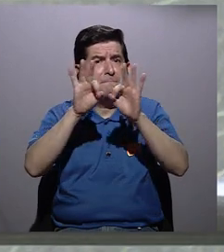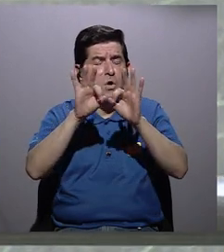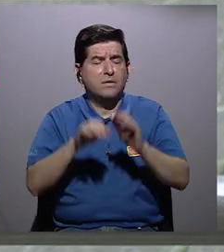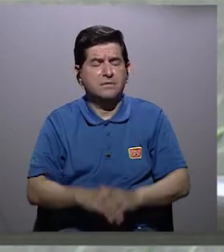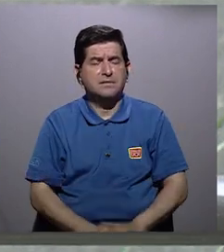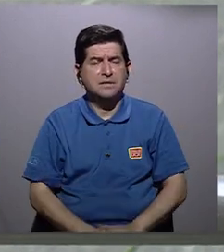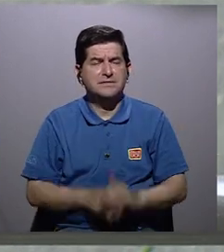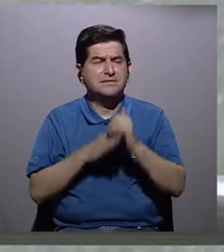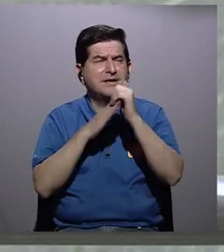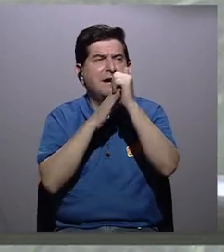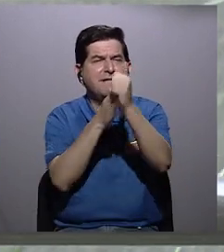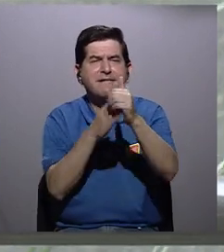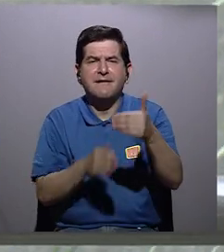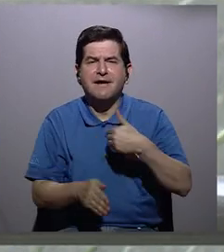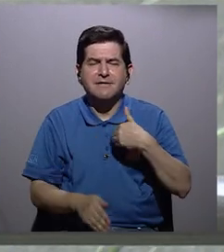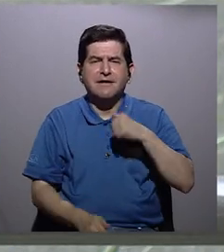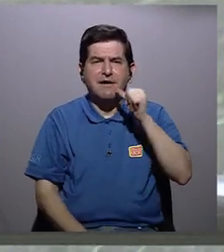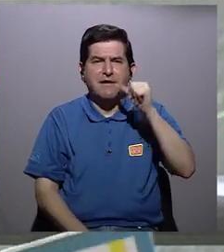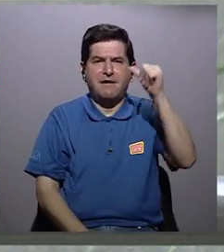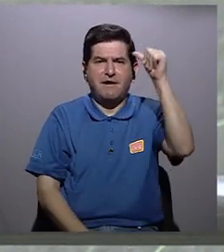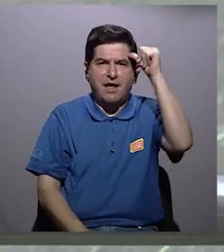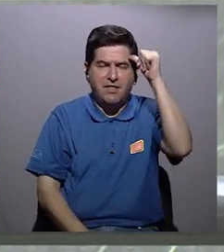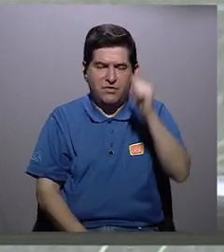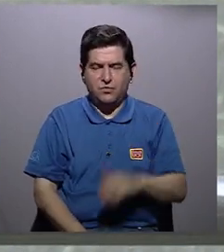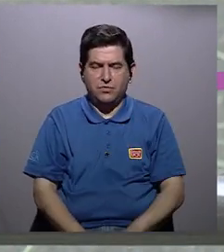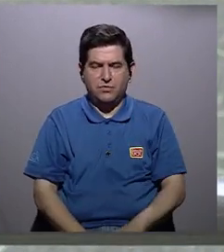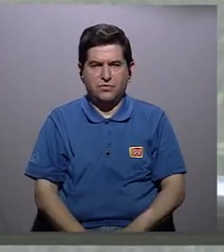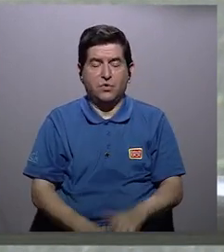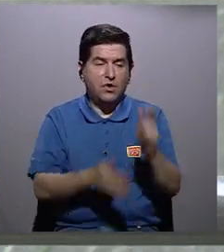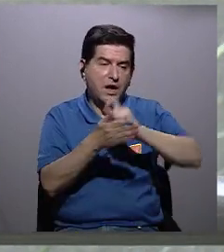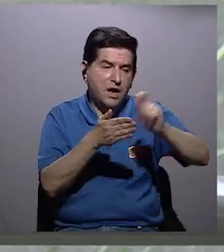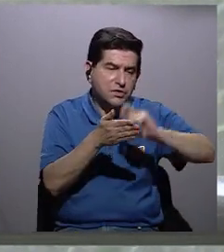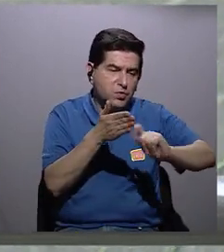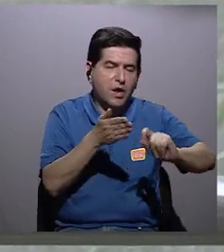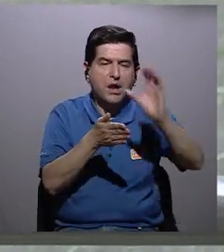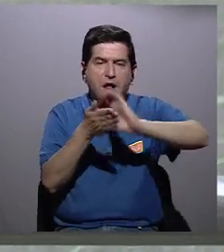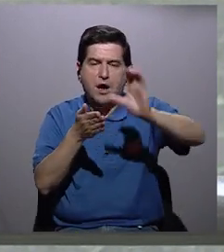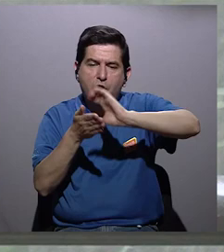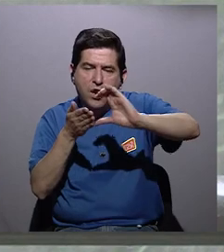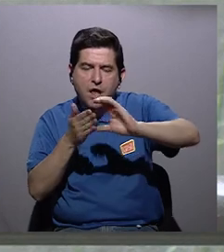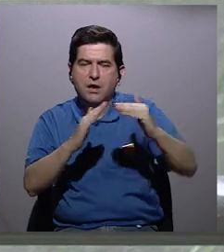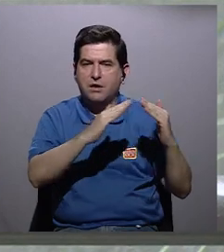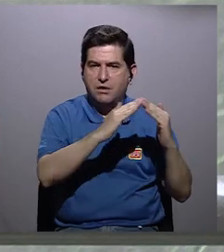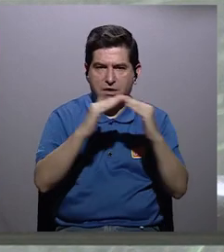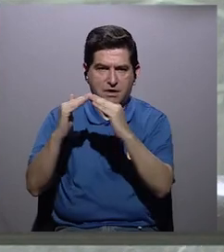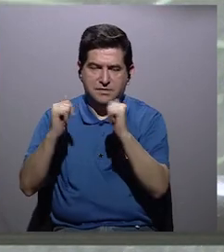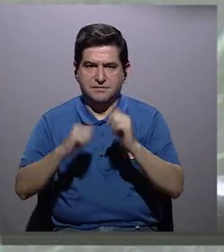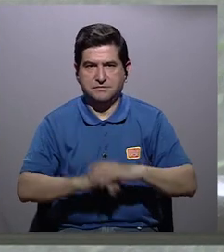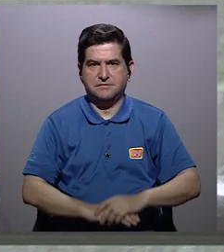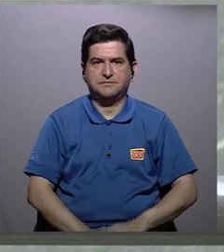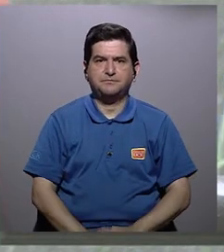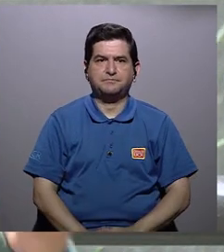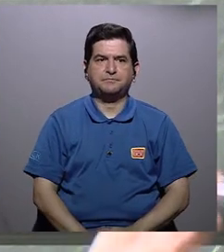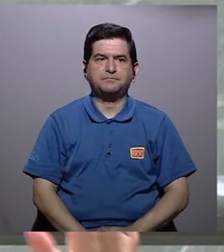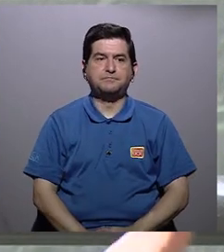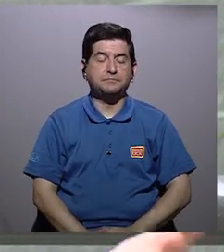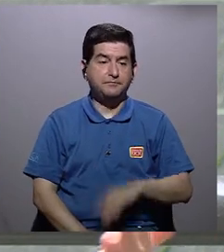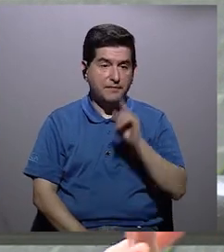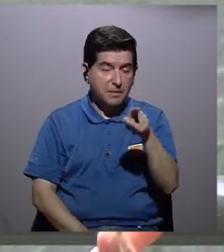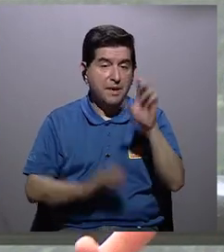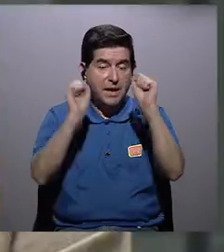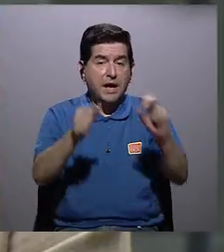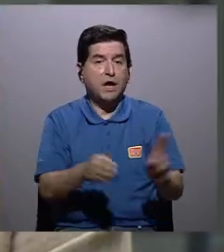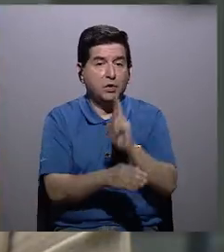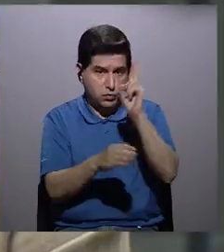de que haya una guía también de los adultos, ya sea docentes, ¿verdad?, en las escuelas, en los colegios o en las casas, para que ellos lo